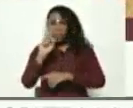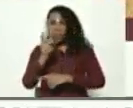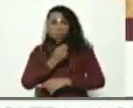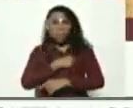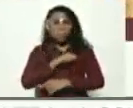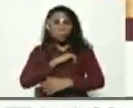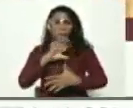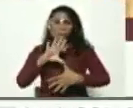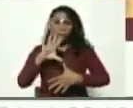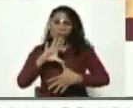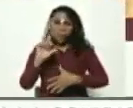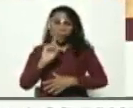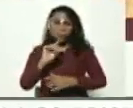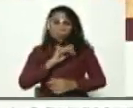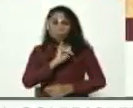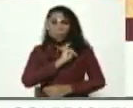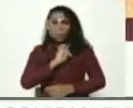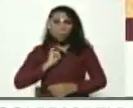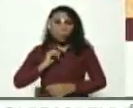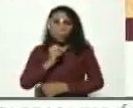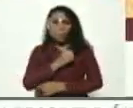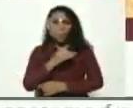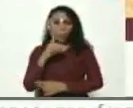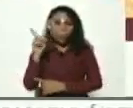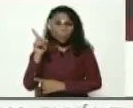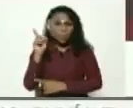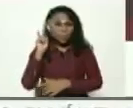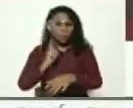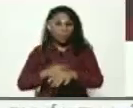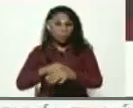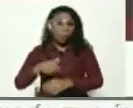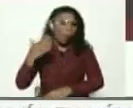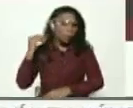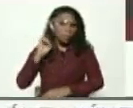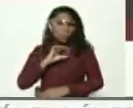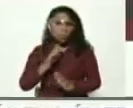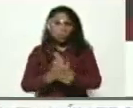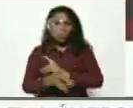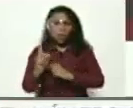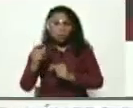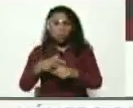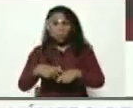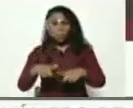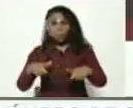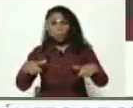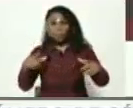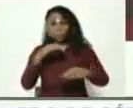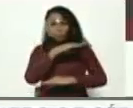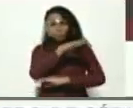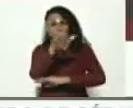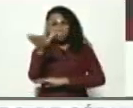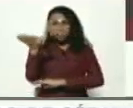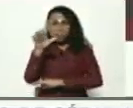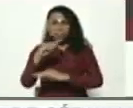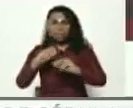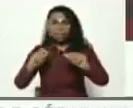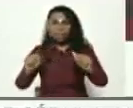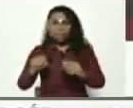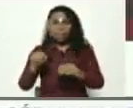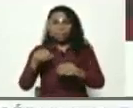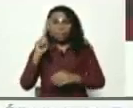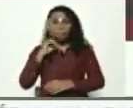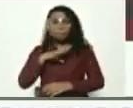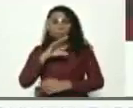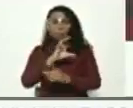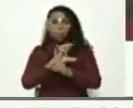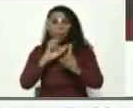americano como se identificaban los blancos criollos en aquella época. Ha ensanchado su horizonte geopolítico, histórico y